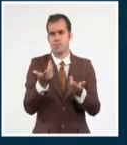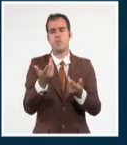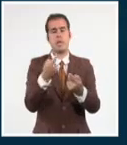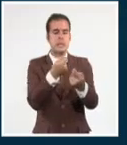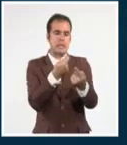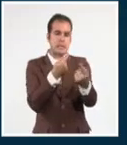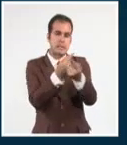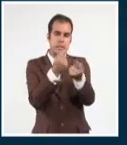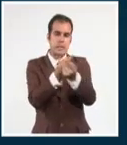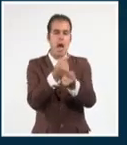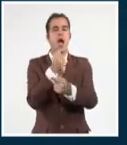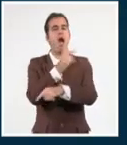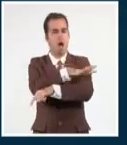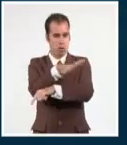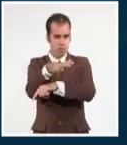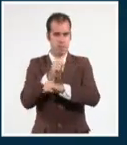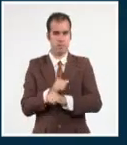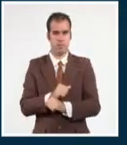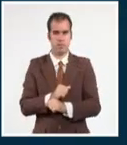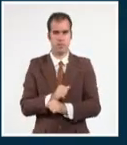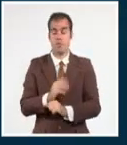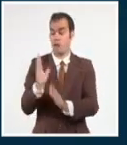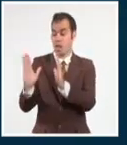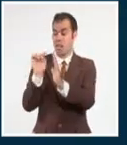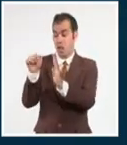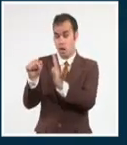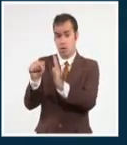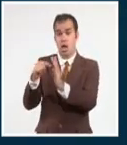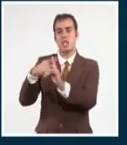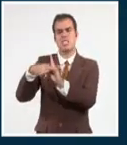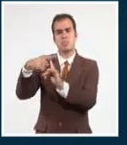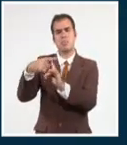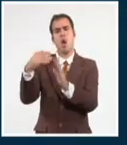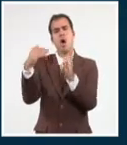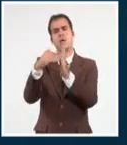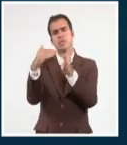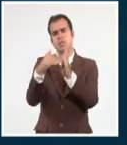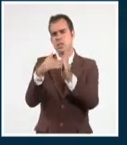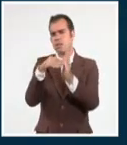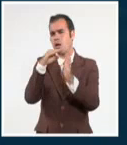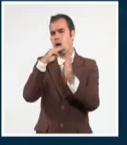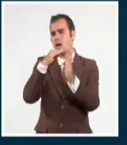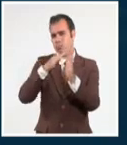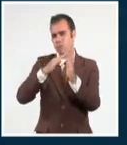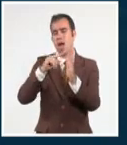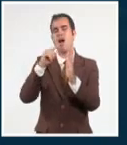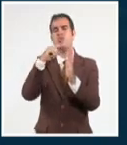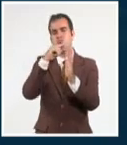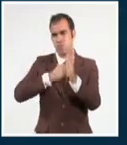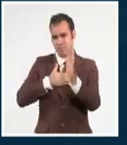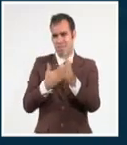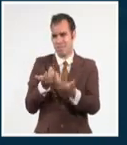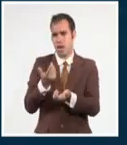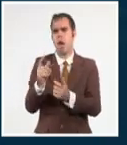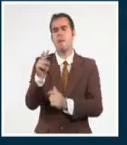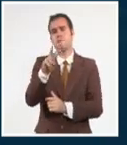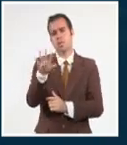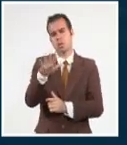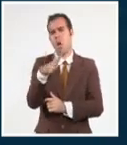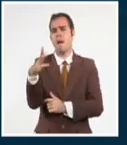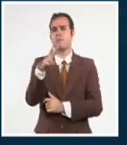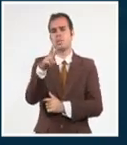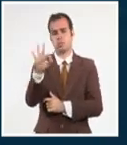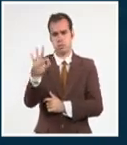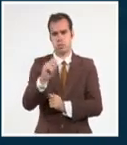Y el día será más fresco en la parte occidental con temperaturas máximas de 25 y hasta 28 grados. En el resto del país estarán